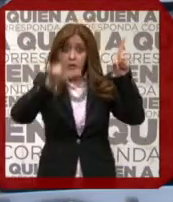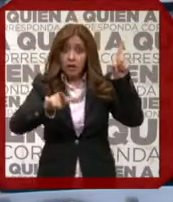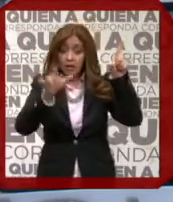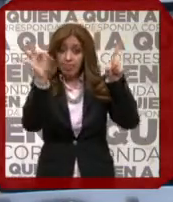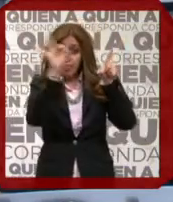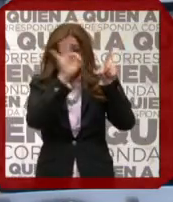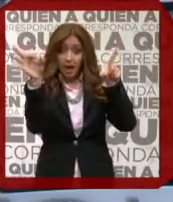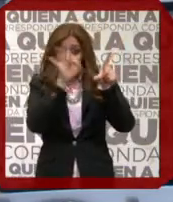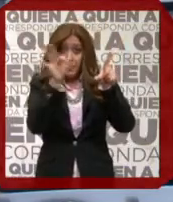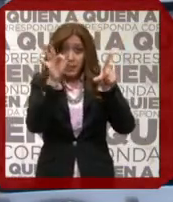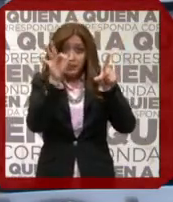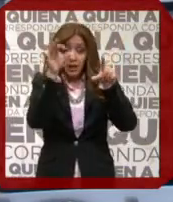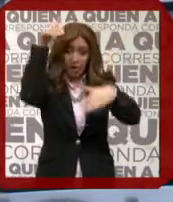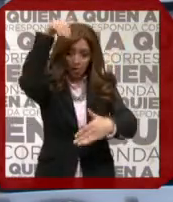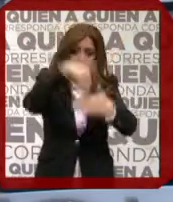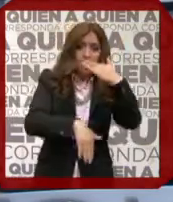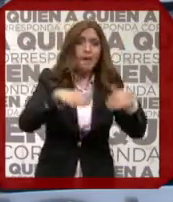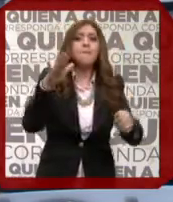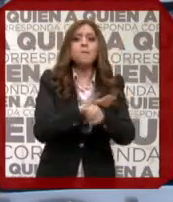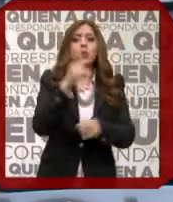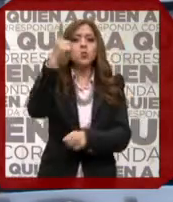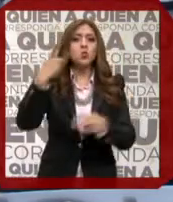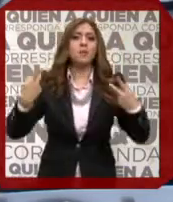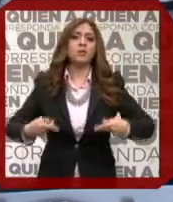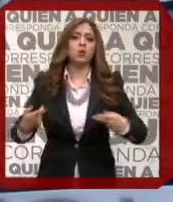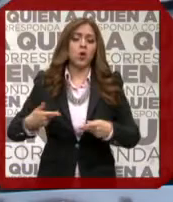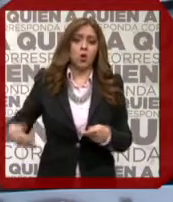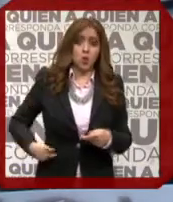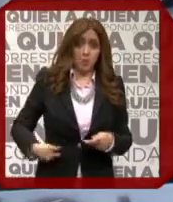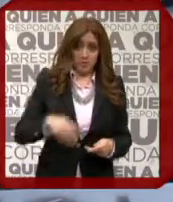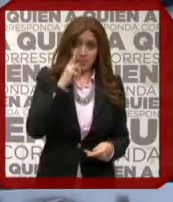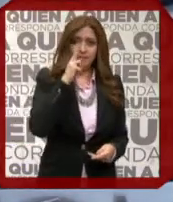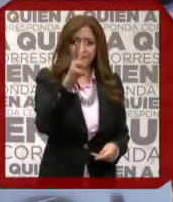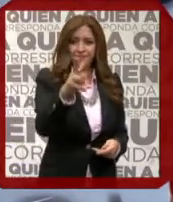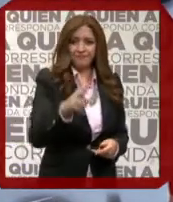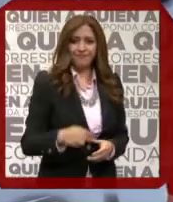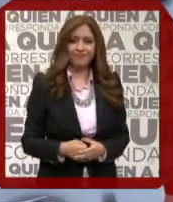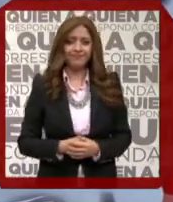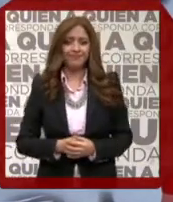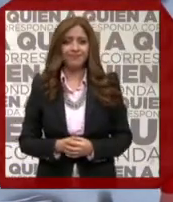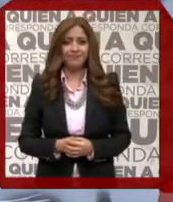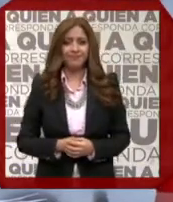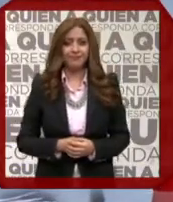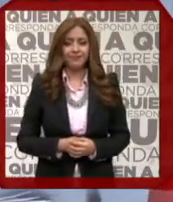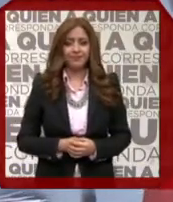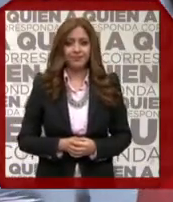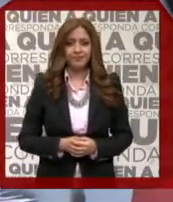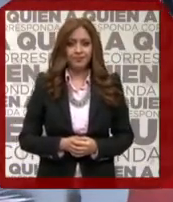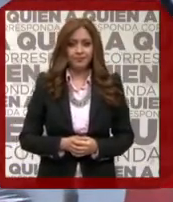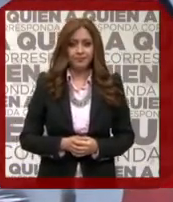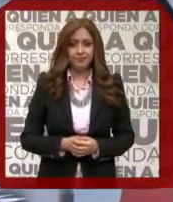empleado que hace ideces con los animales con un cacho lo tenemos A ver déjame ver este